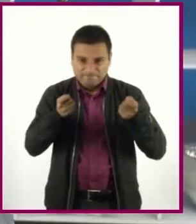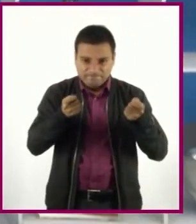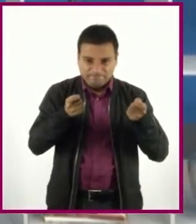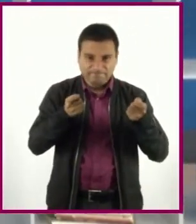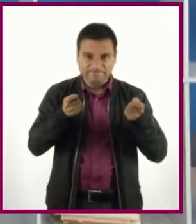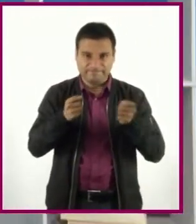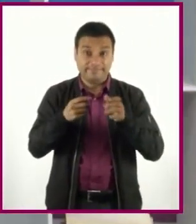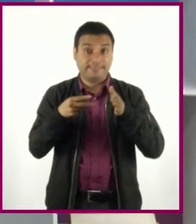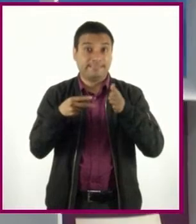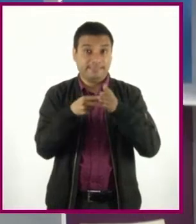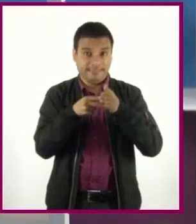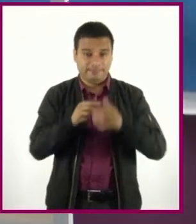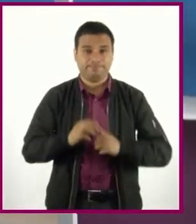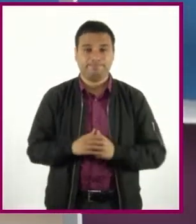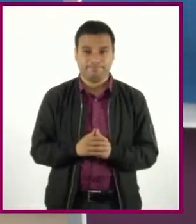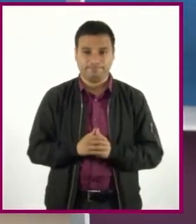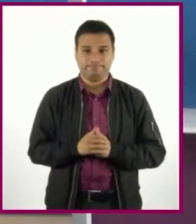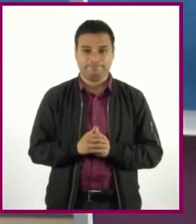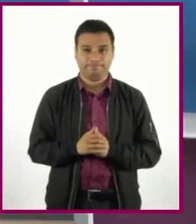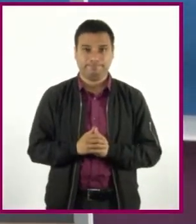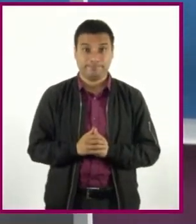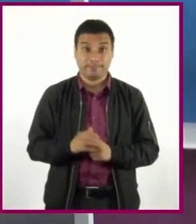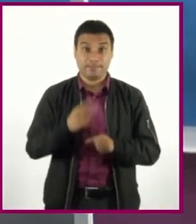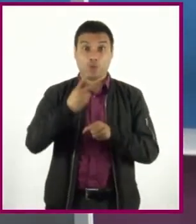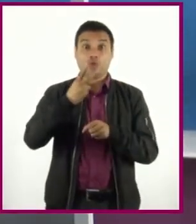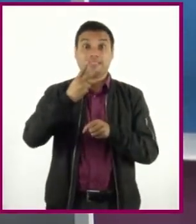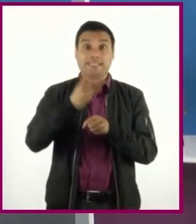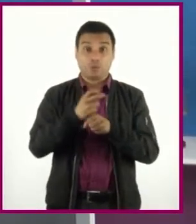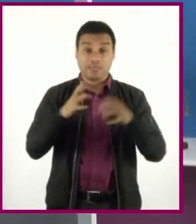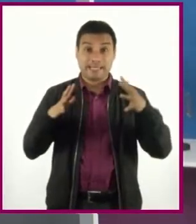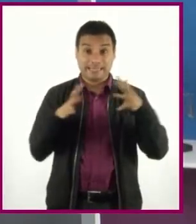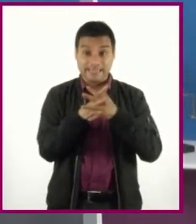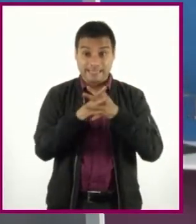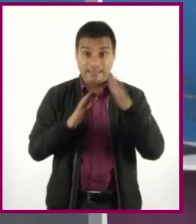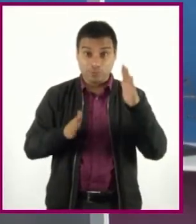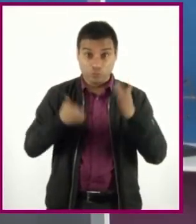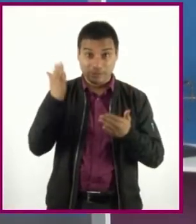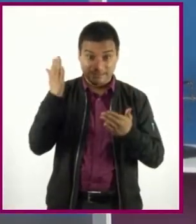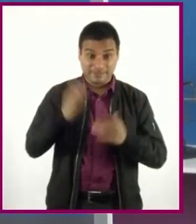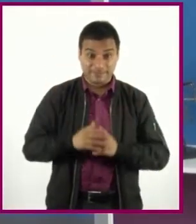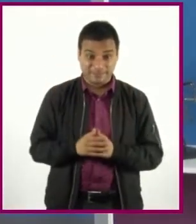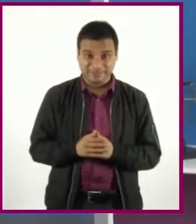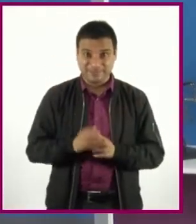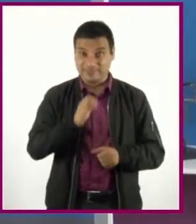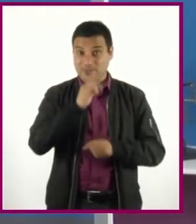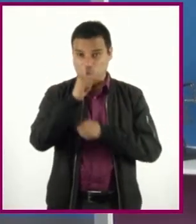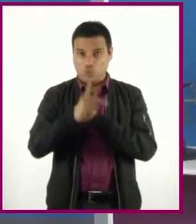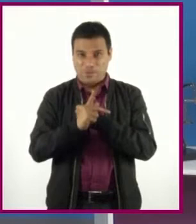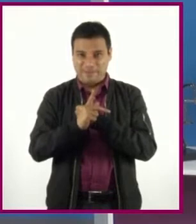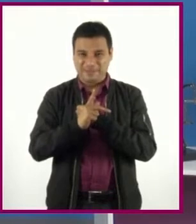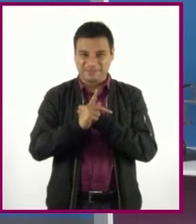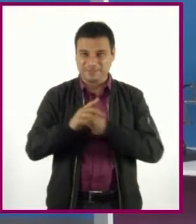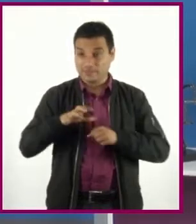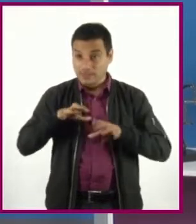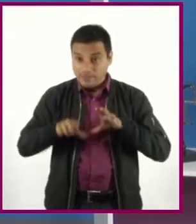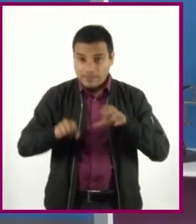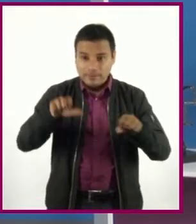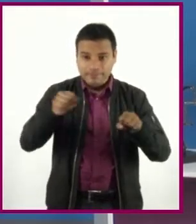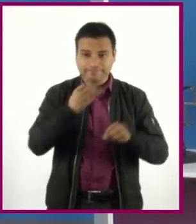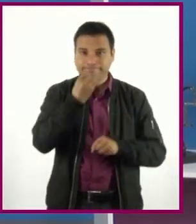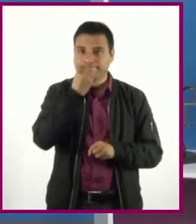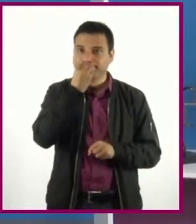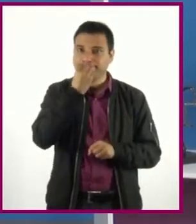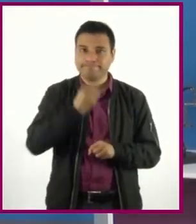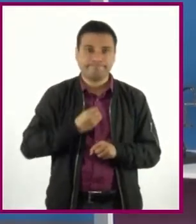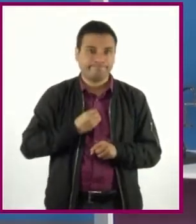sirios. Pero el fin de la Segunda Guerra Mundial y la caída de los imperios europeos los obligó a abandonar el